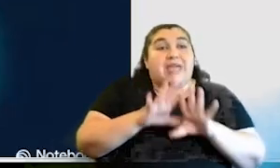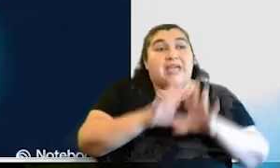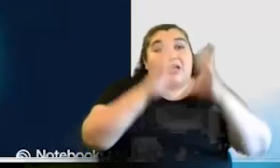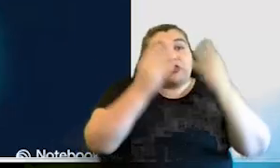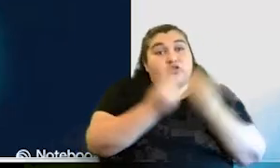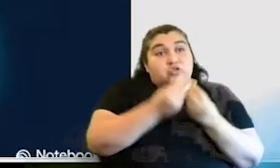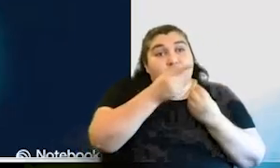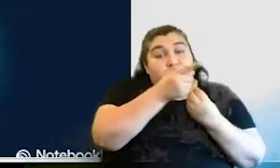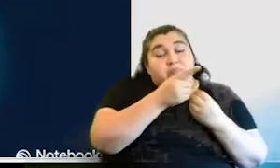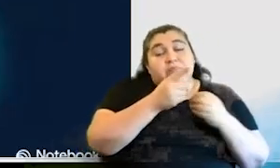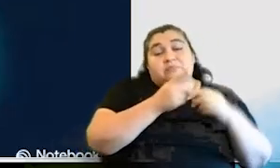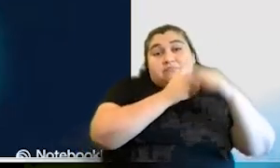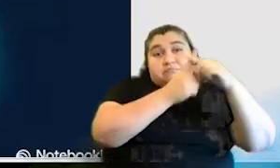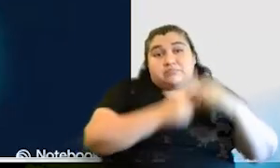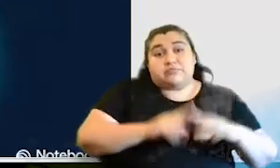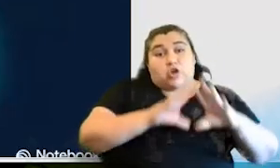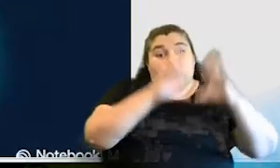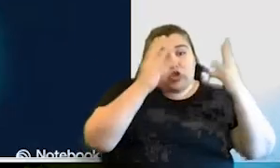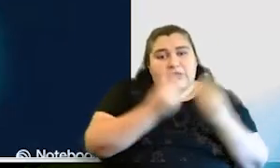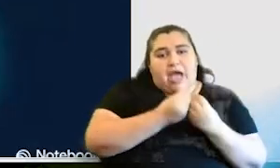que serían los 4.507.000.